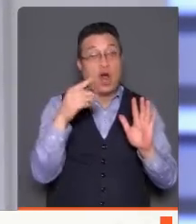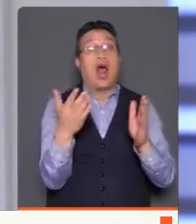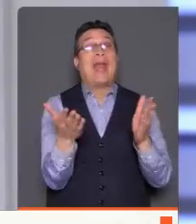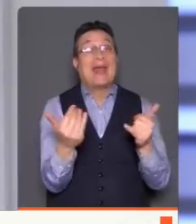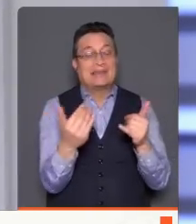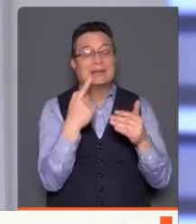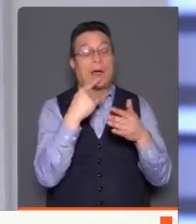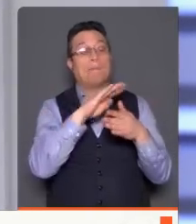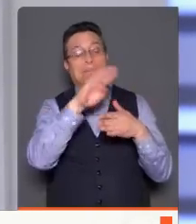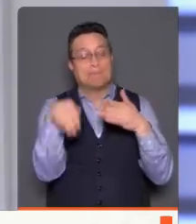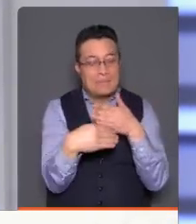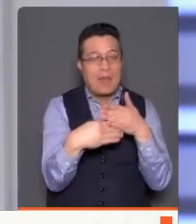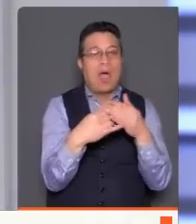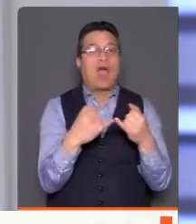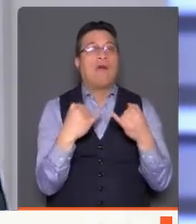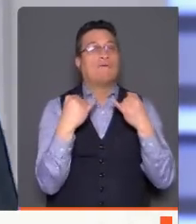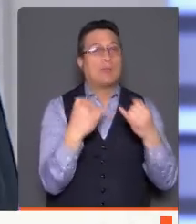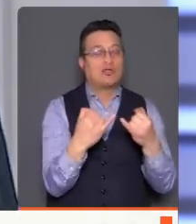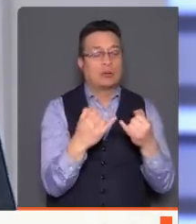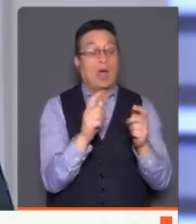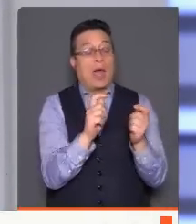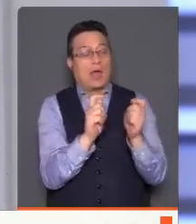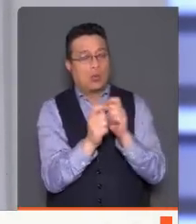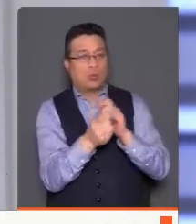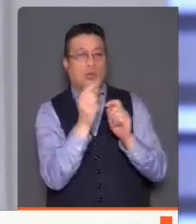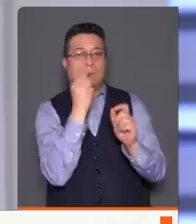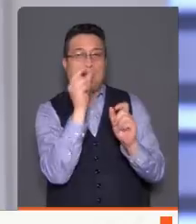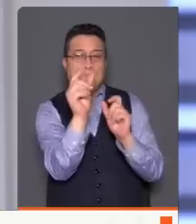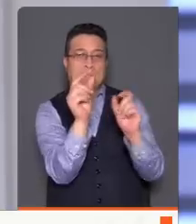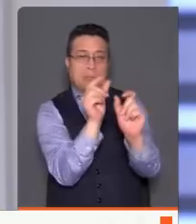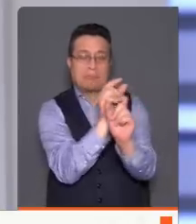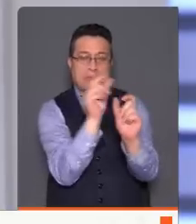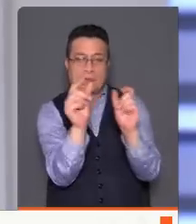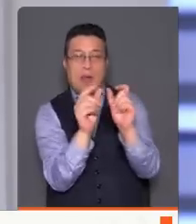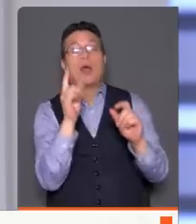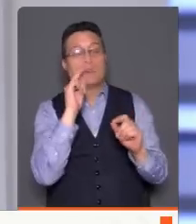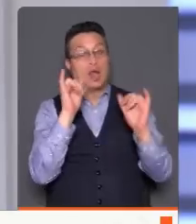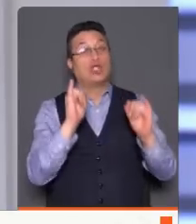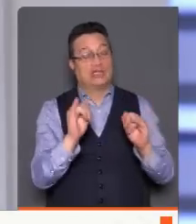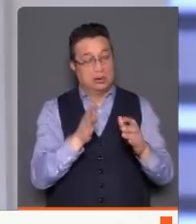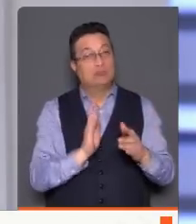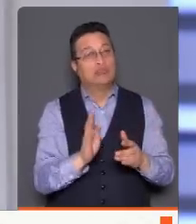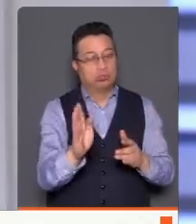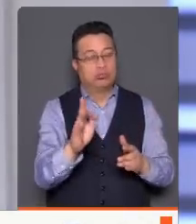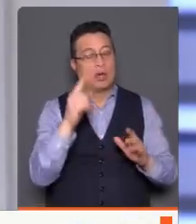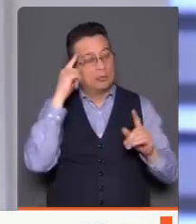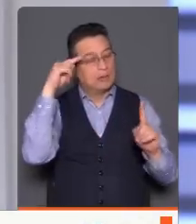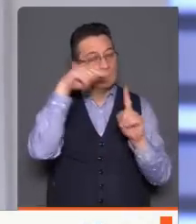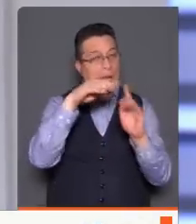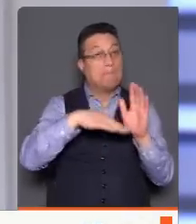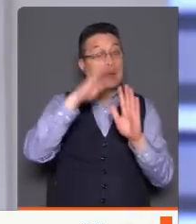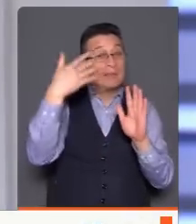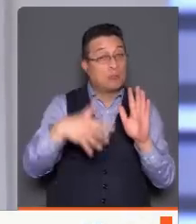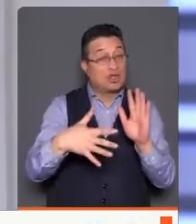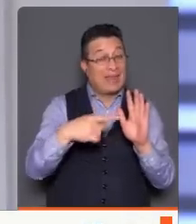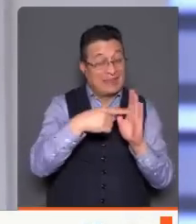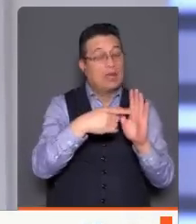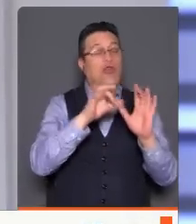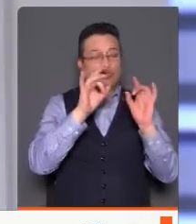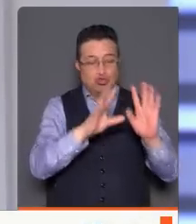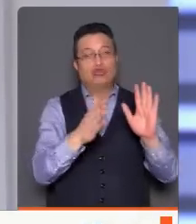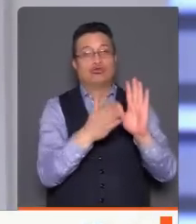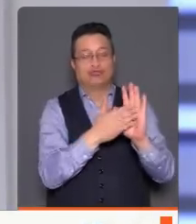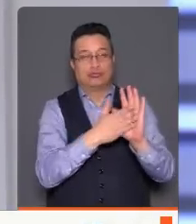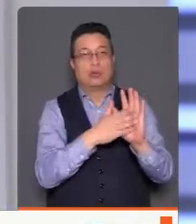complementar información, hacer ajustes al texto, pero se mantiene inalterable el corazón de la nueva constitución, que es